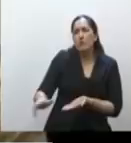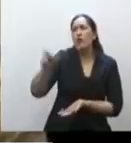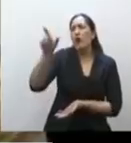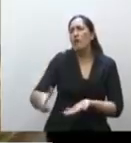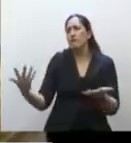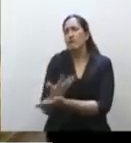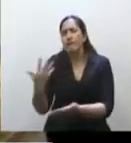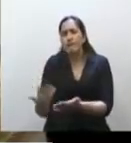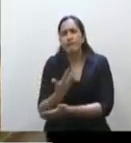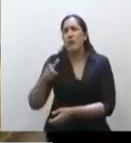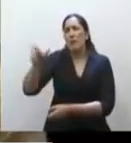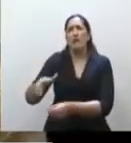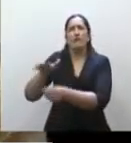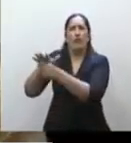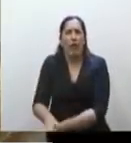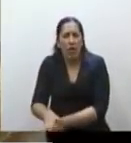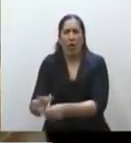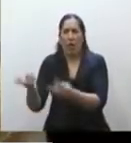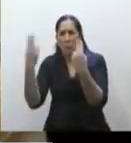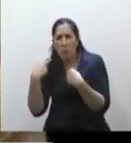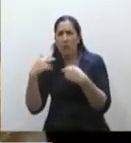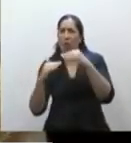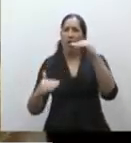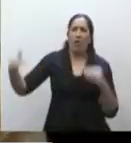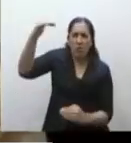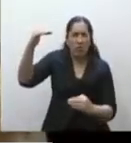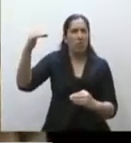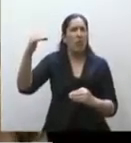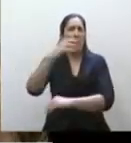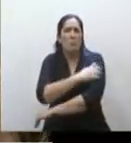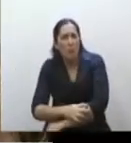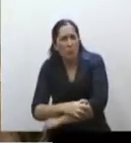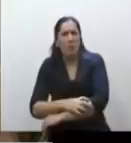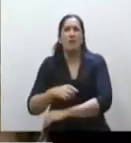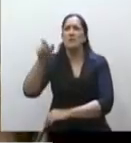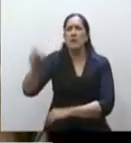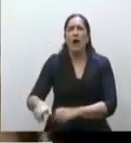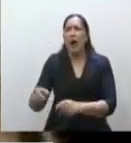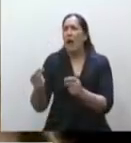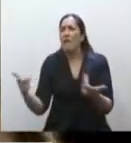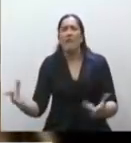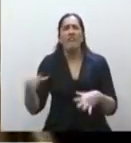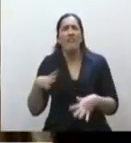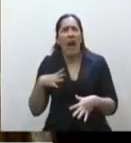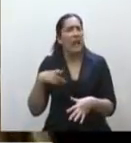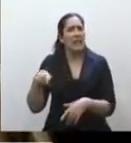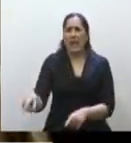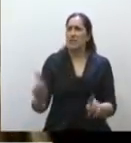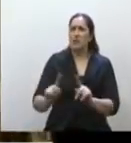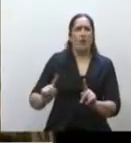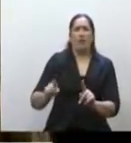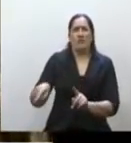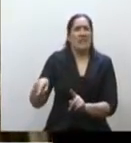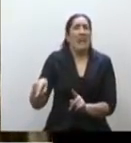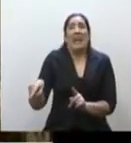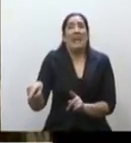vulnerabilidad, sometimiento, relaciones de poder asimétricas, pobreza, ausencia de recursos. No, no. Esto es